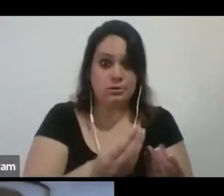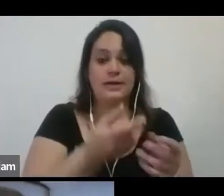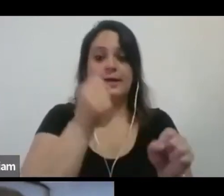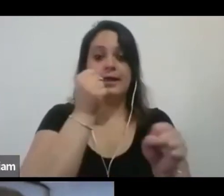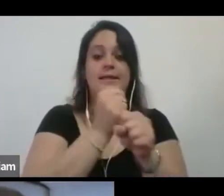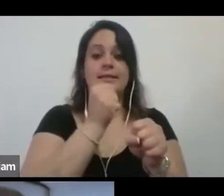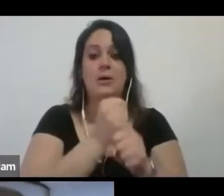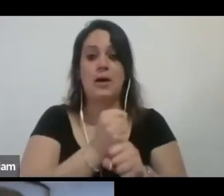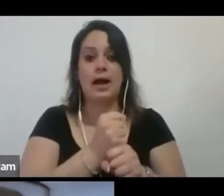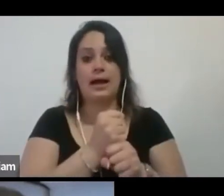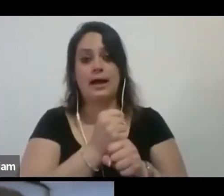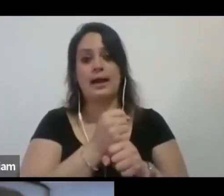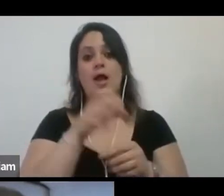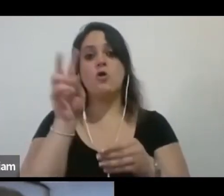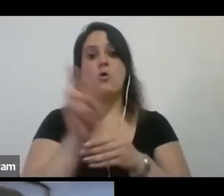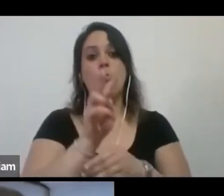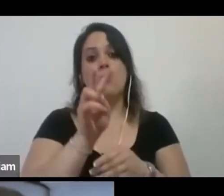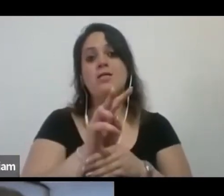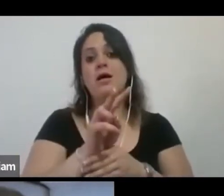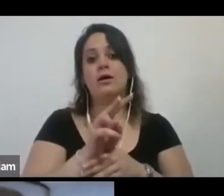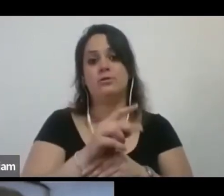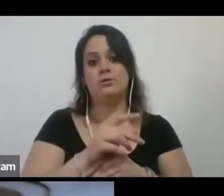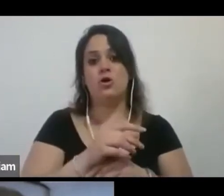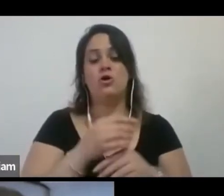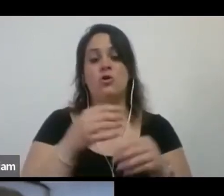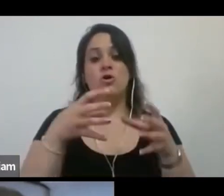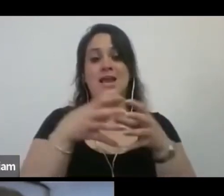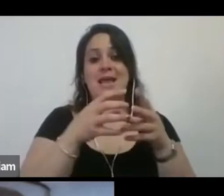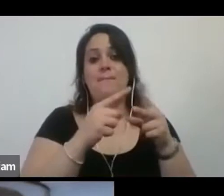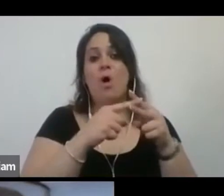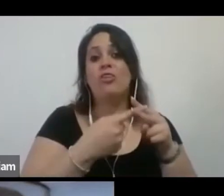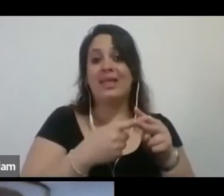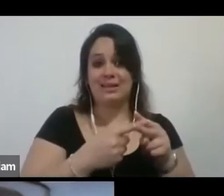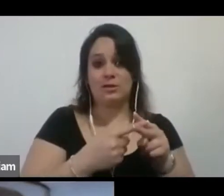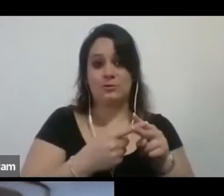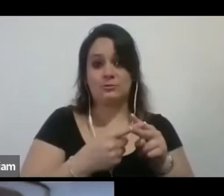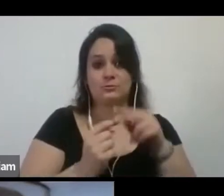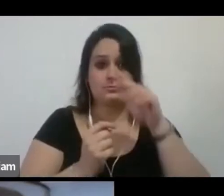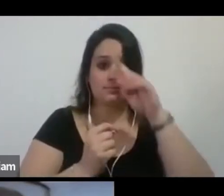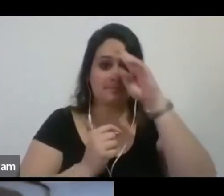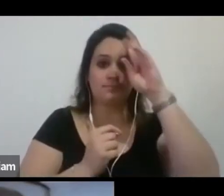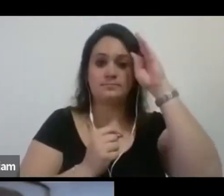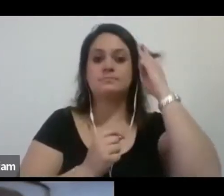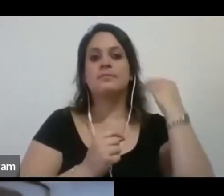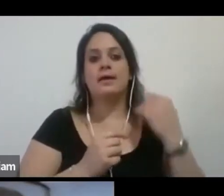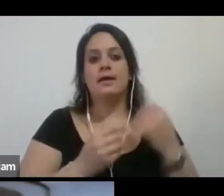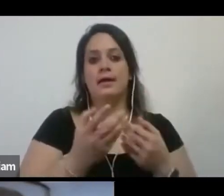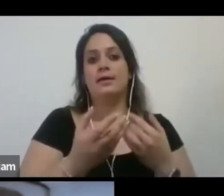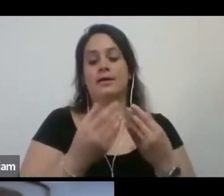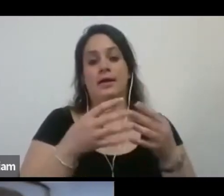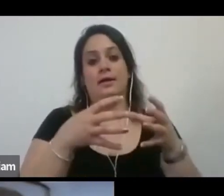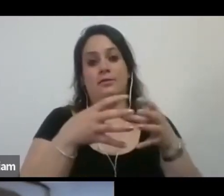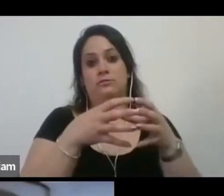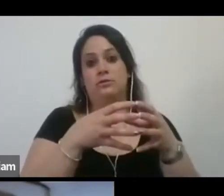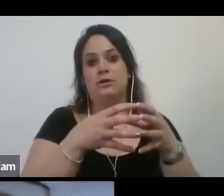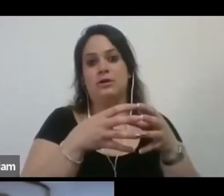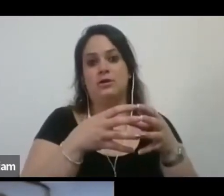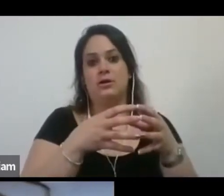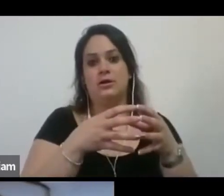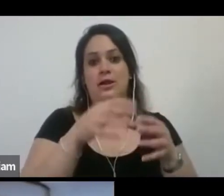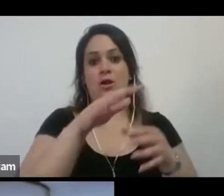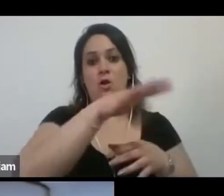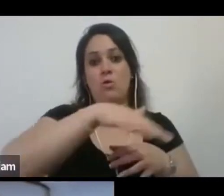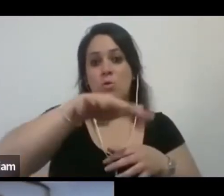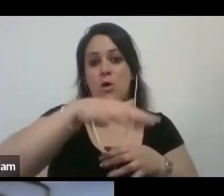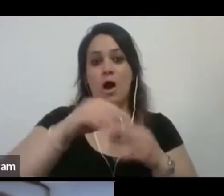la prevención con los equipos técnicos que están formados en las cuatro zonas.